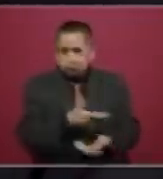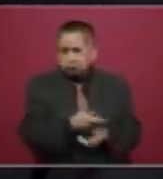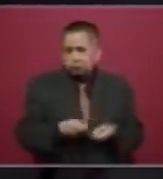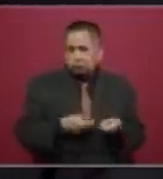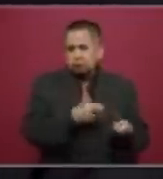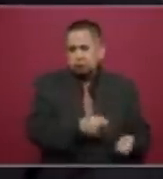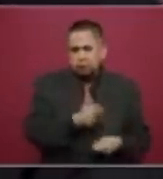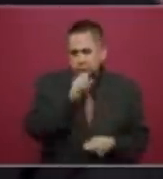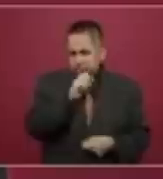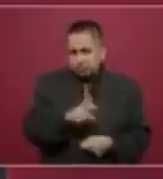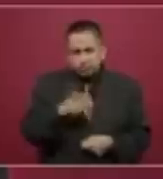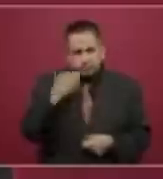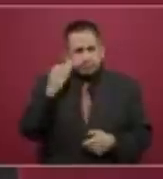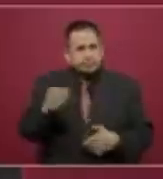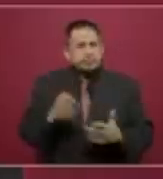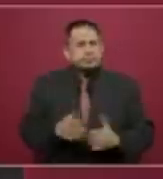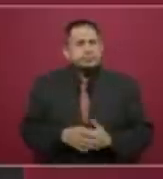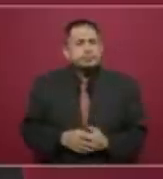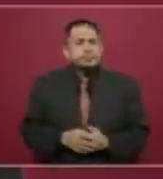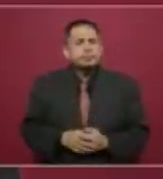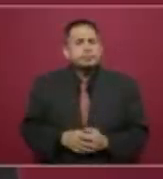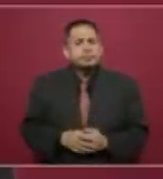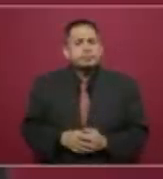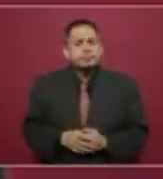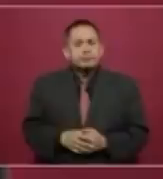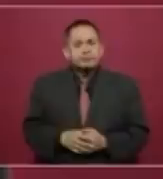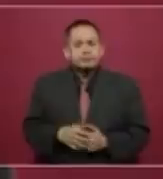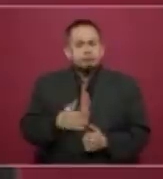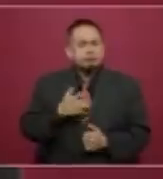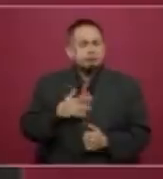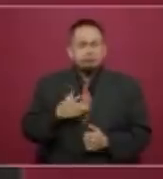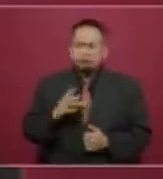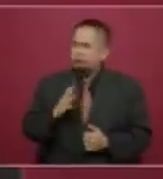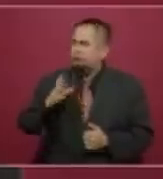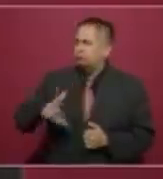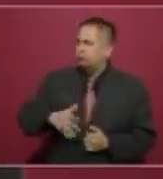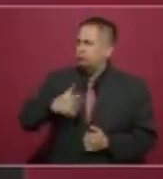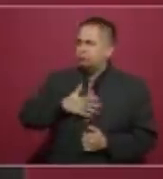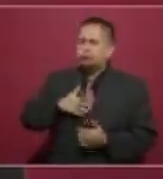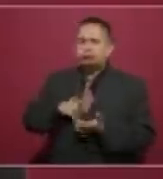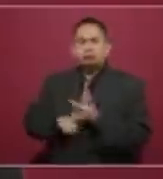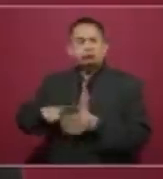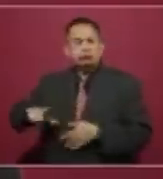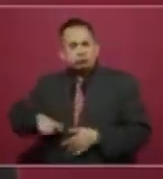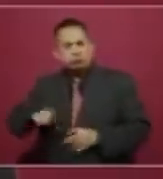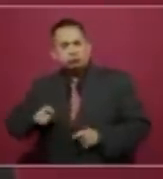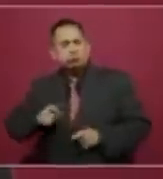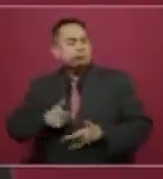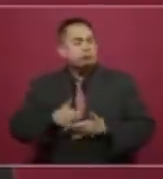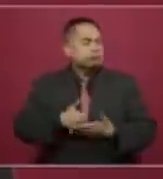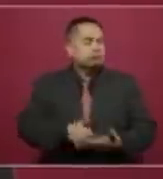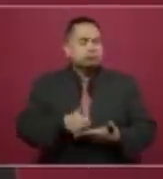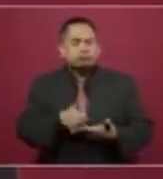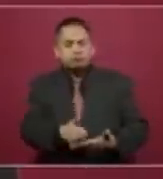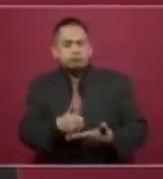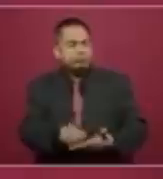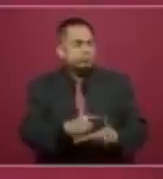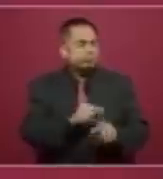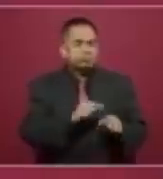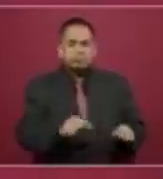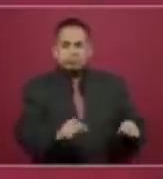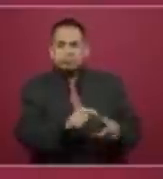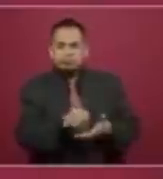al mismo tiempo un timbre de orgullo ayudar en una